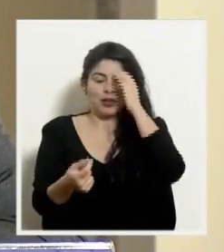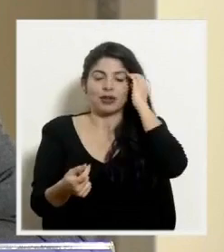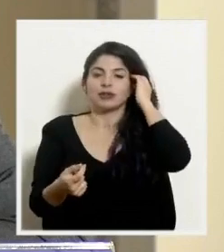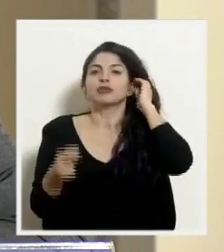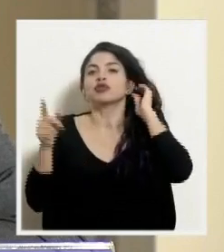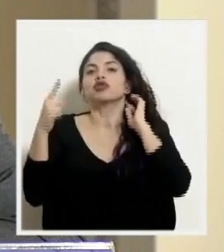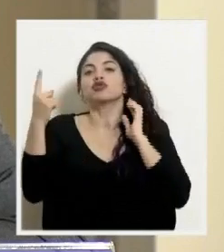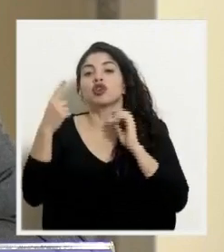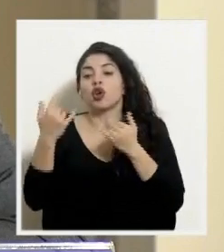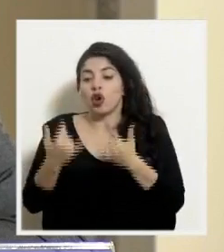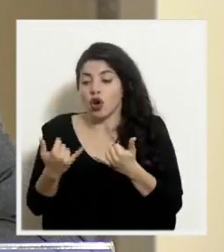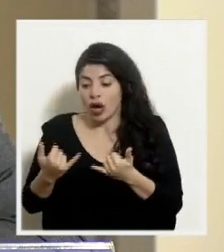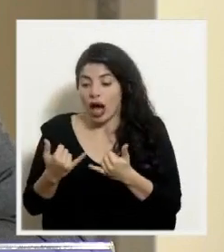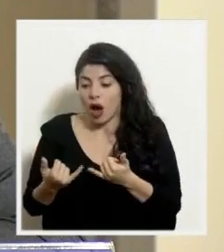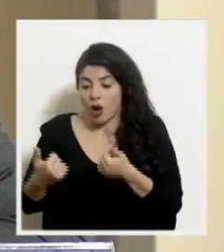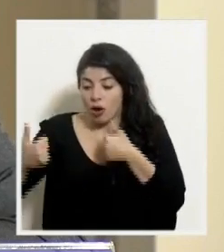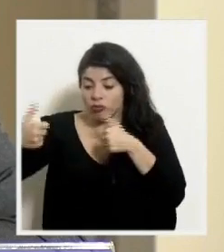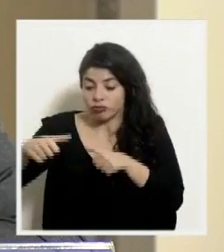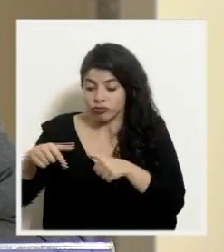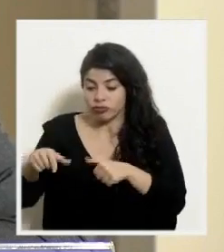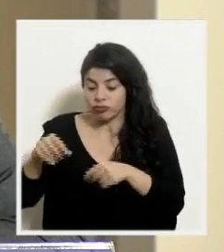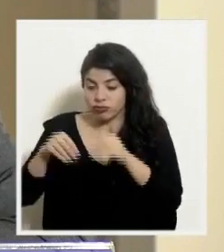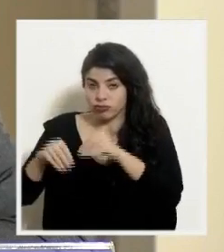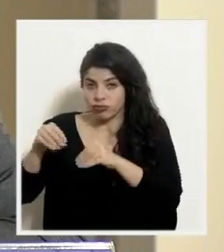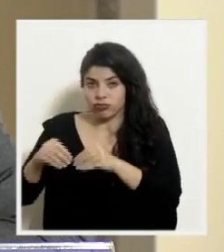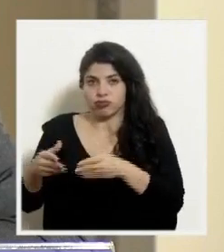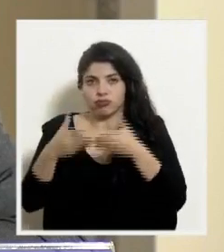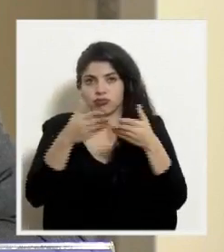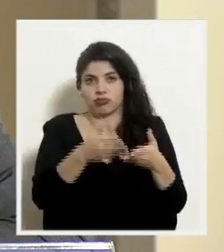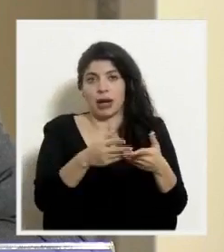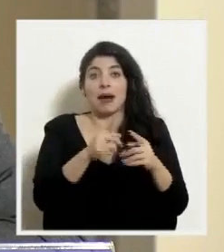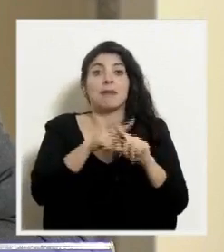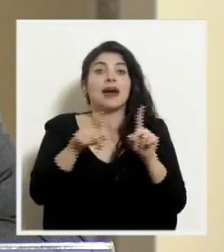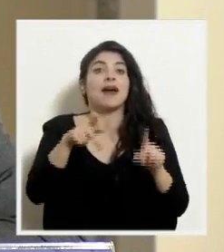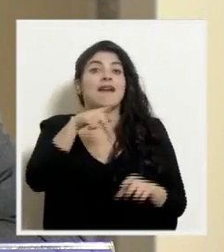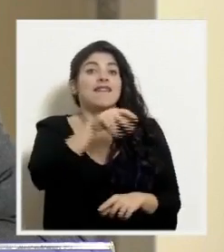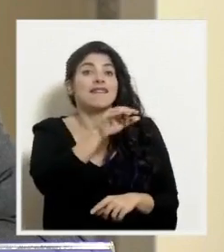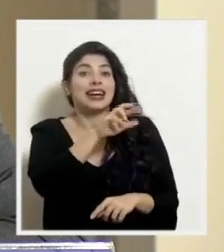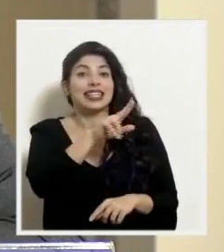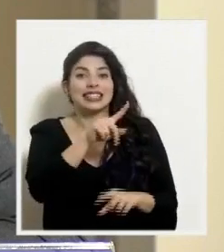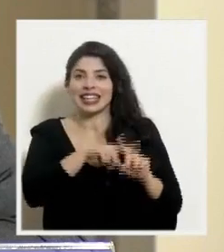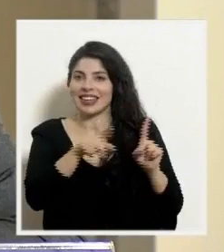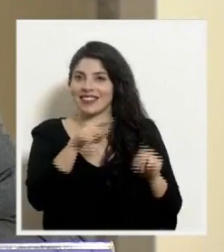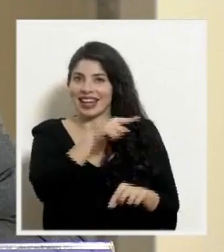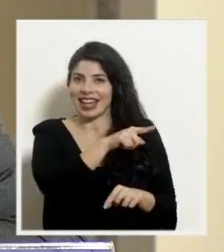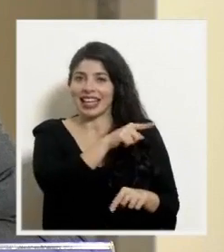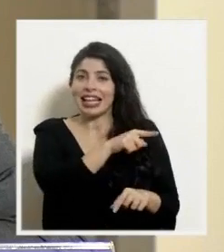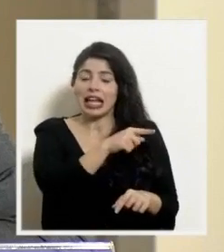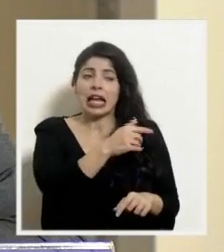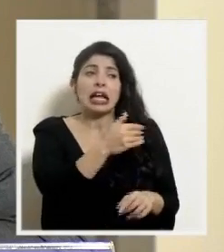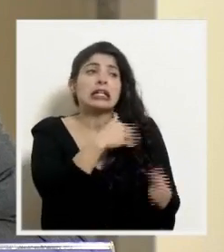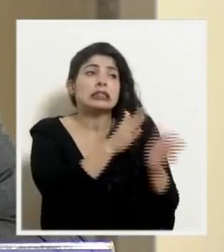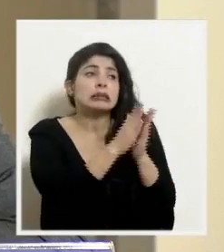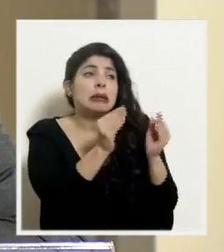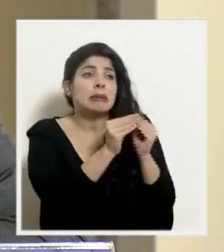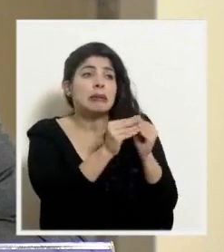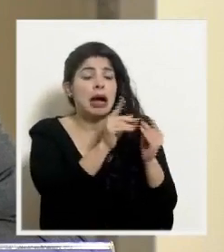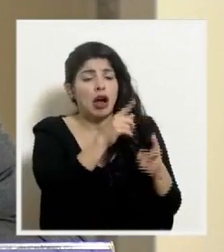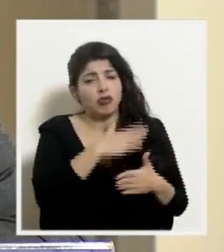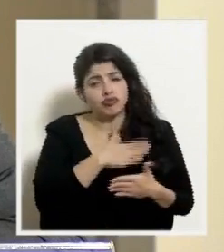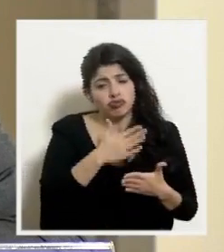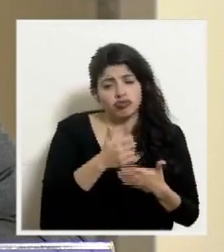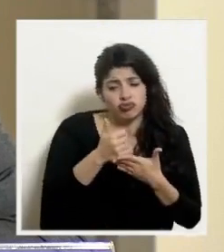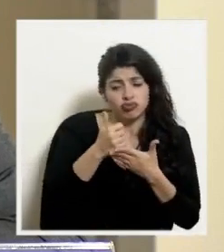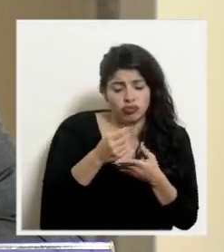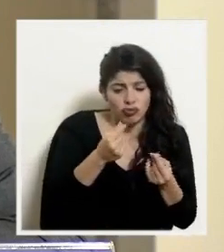que lo que tenemos pactado. Cosa distinta ha ocurrido con la empresa Pfizer, que sí ha mantenido una anuencia permanente a apoyarnos en el proceso